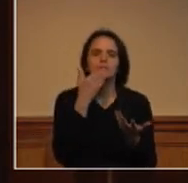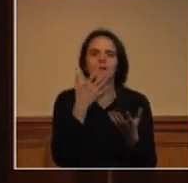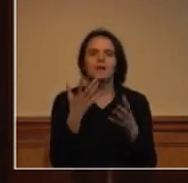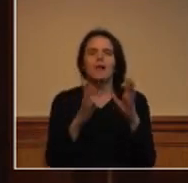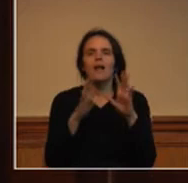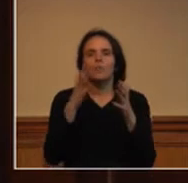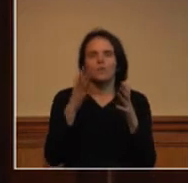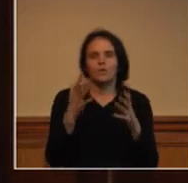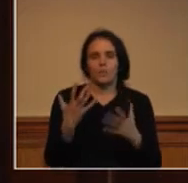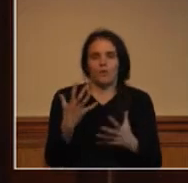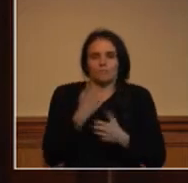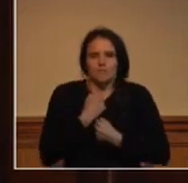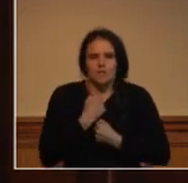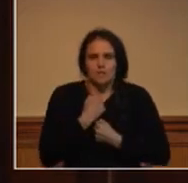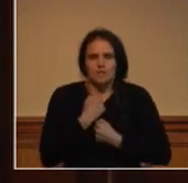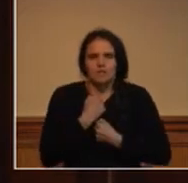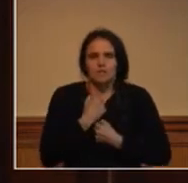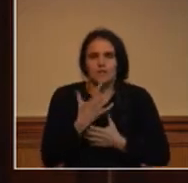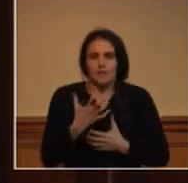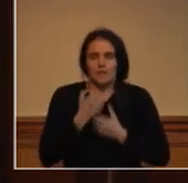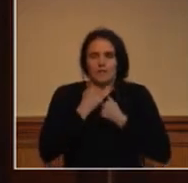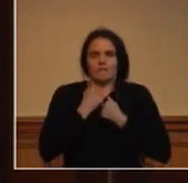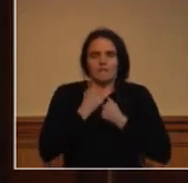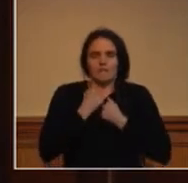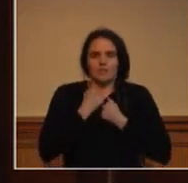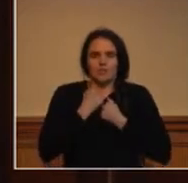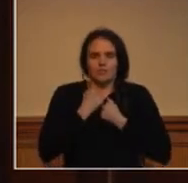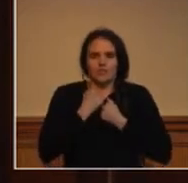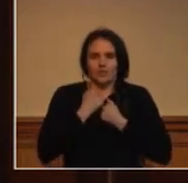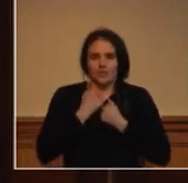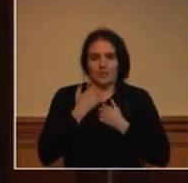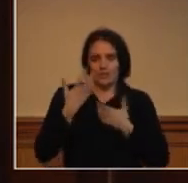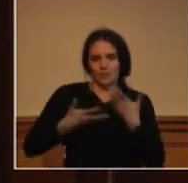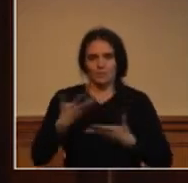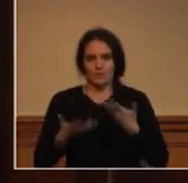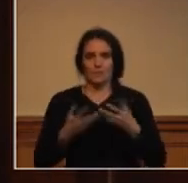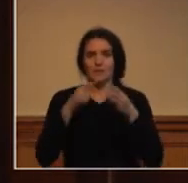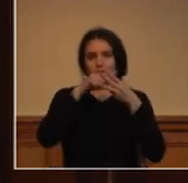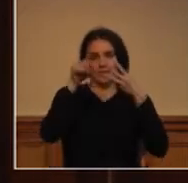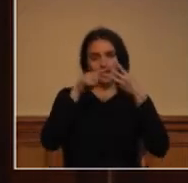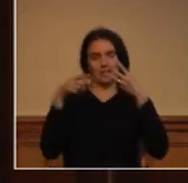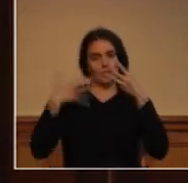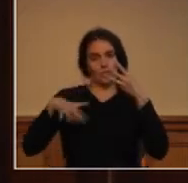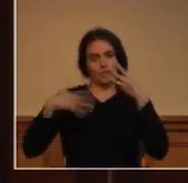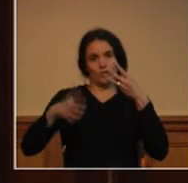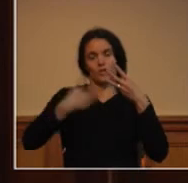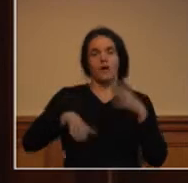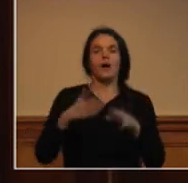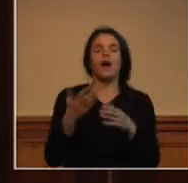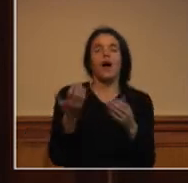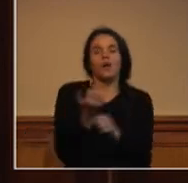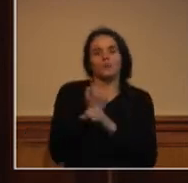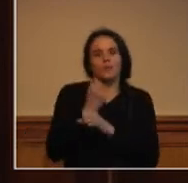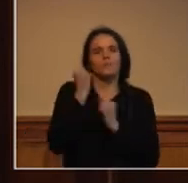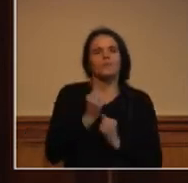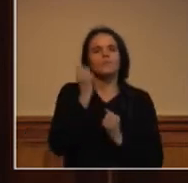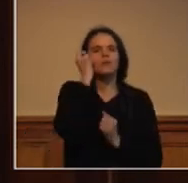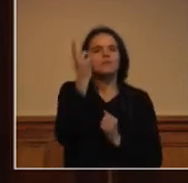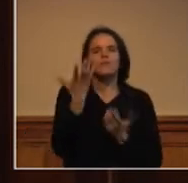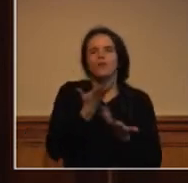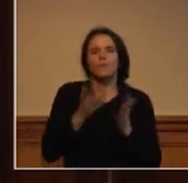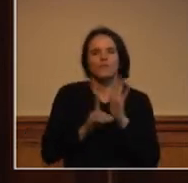inhibición comportamental que nos parecían como los tres ejes de la cognición que nos iban a predecir mejor el